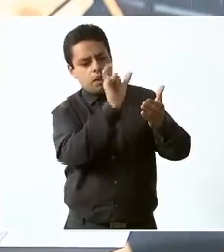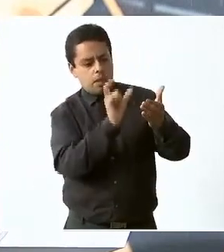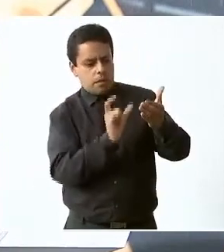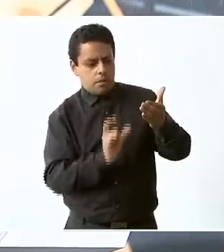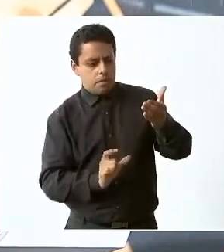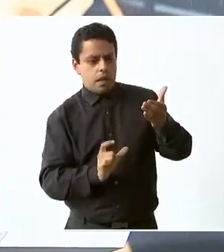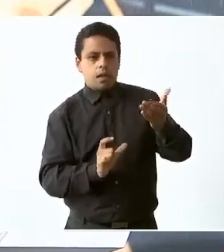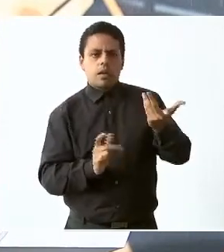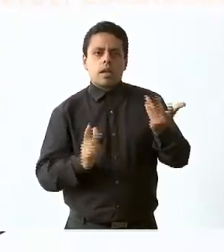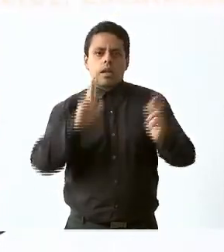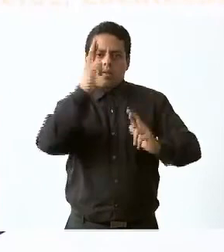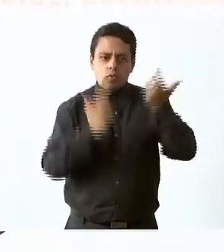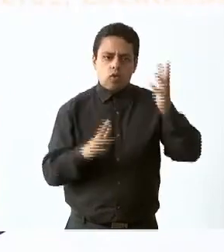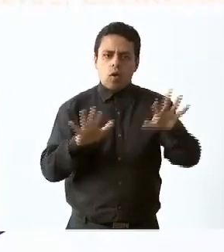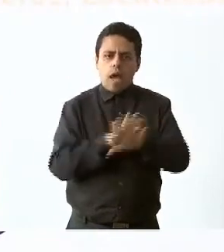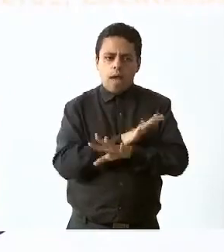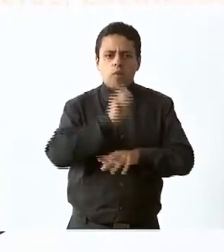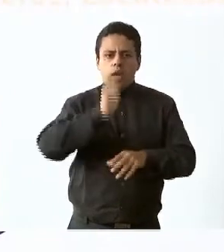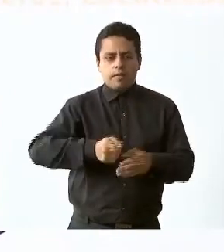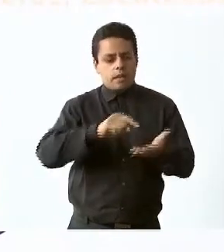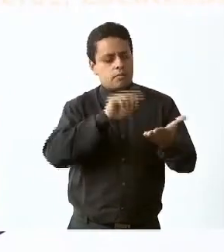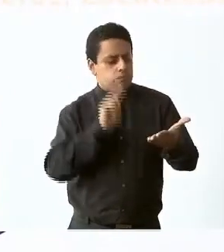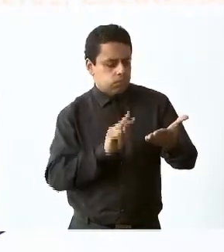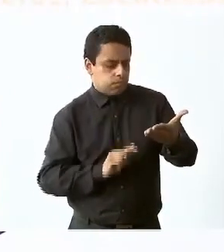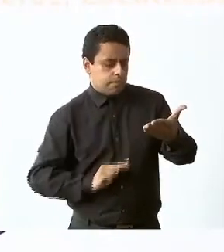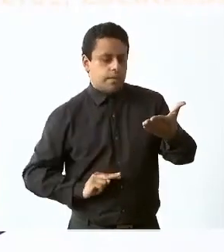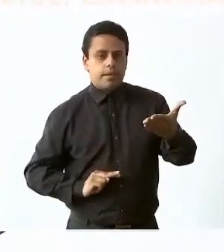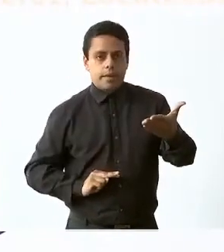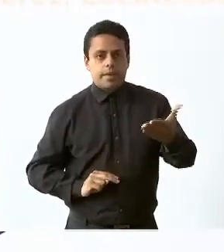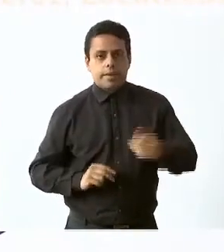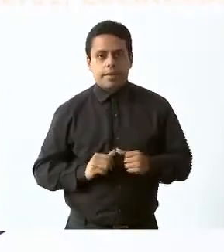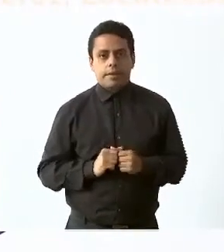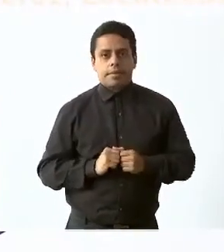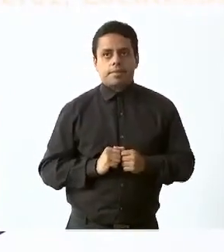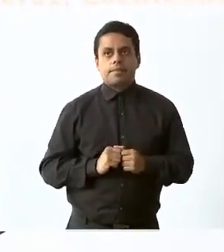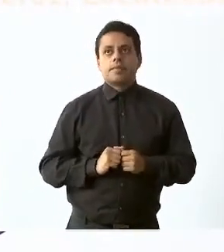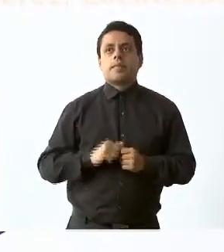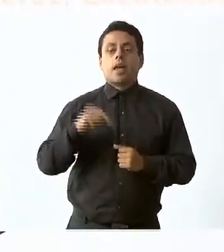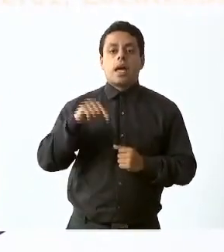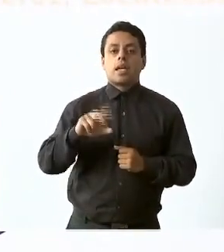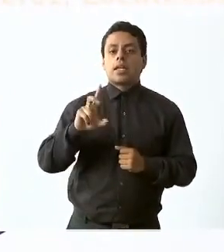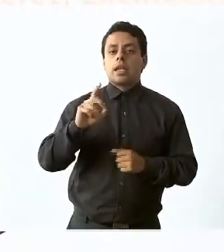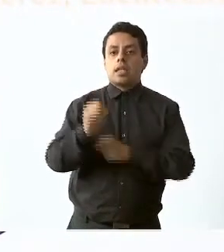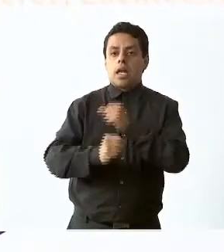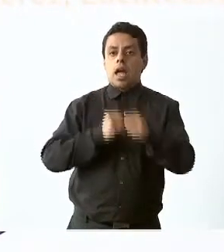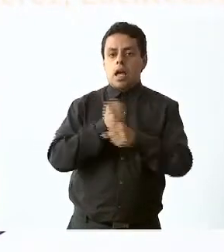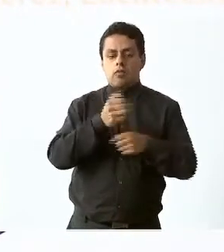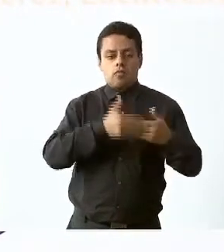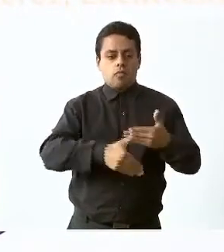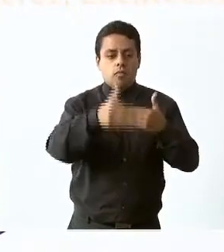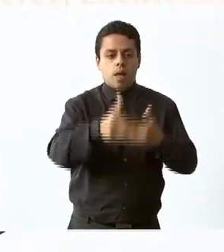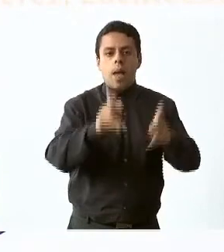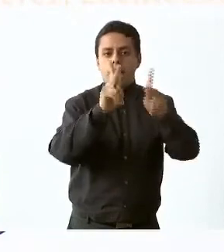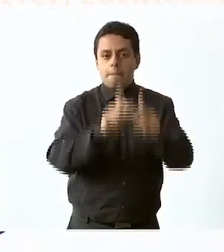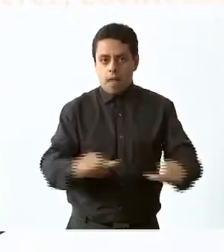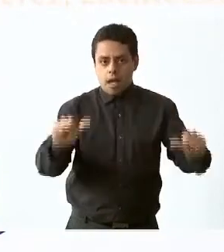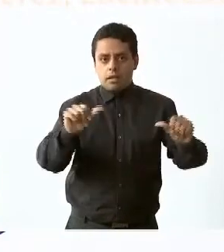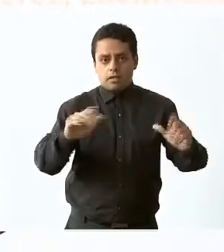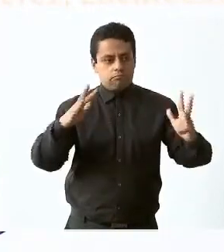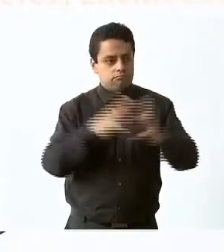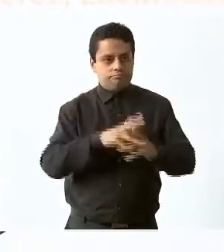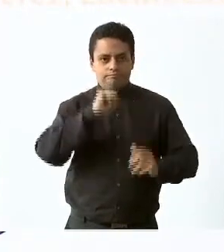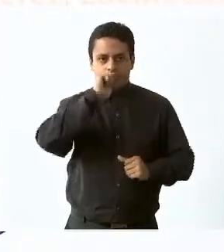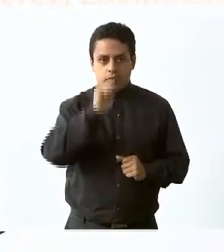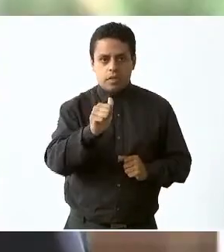tras el porfiriato y la revolución. El descanso material del país en 30 años de paz coadyuvó a la idea de una